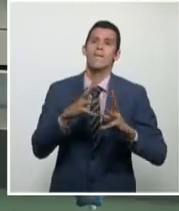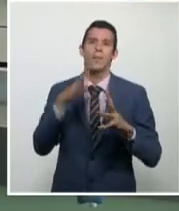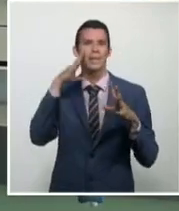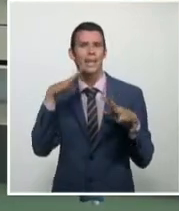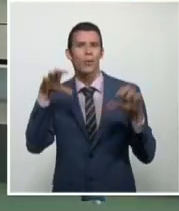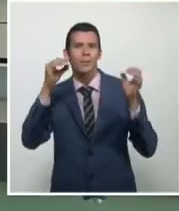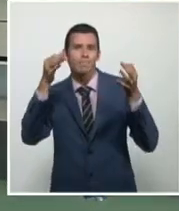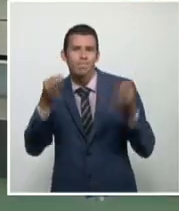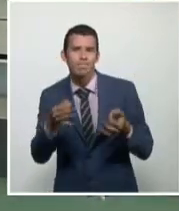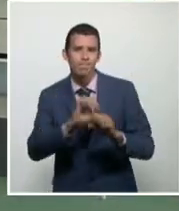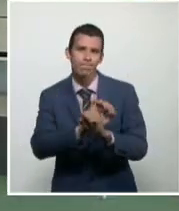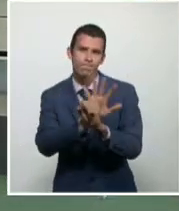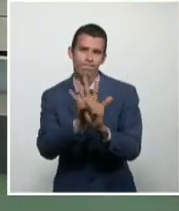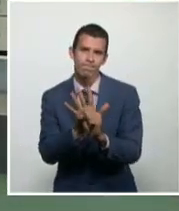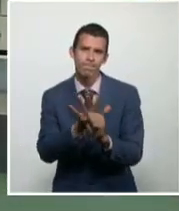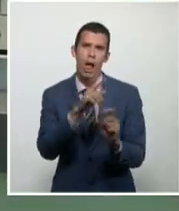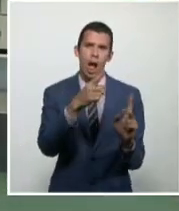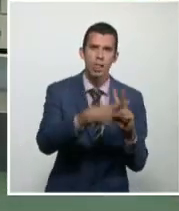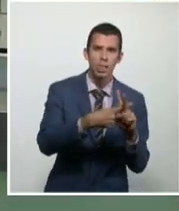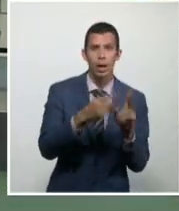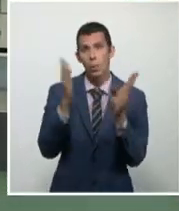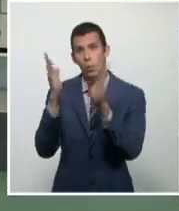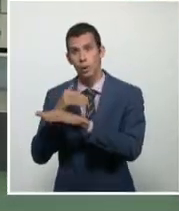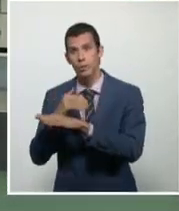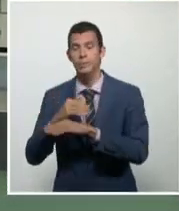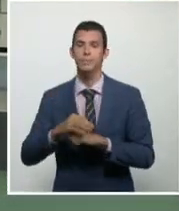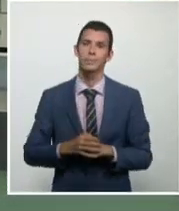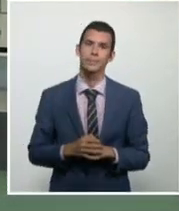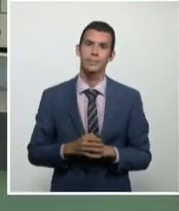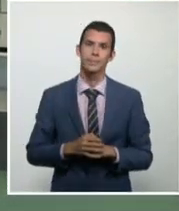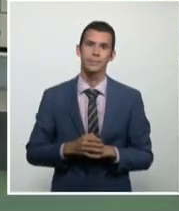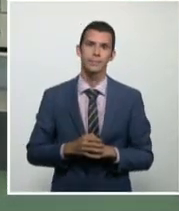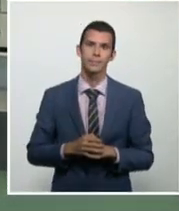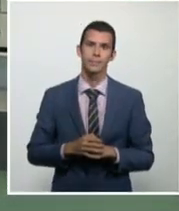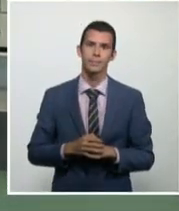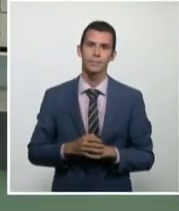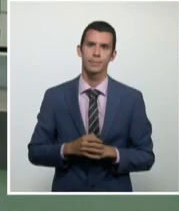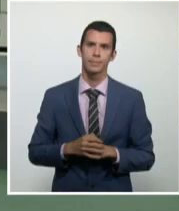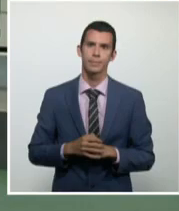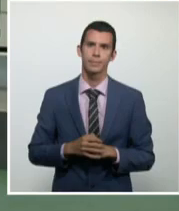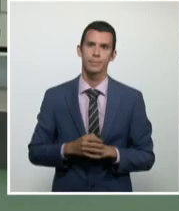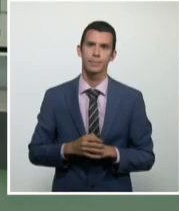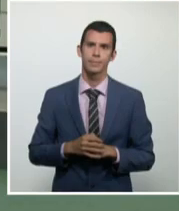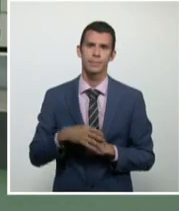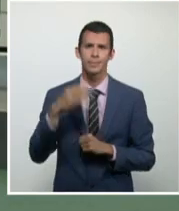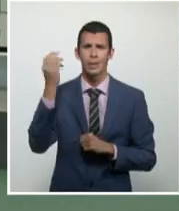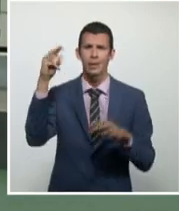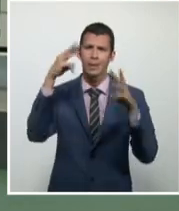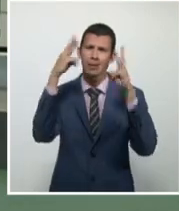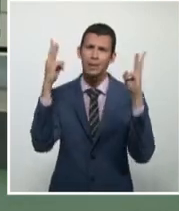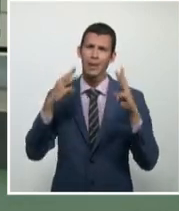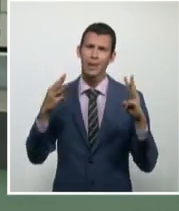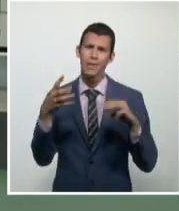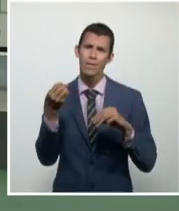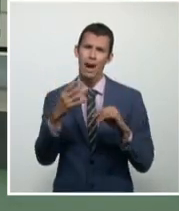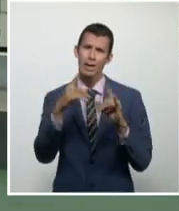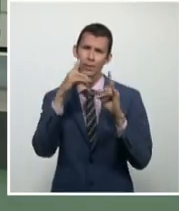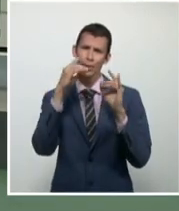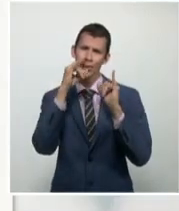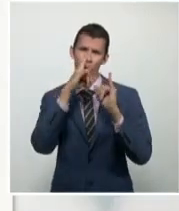al nuevo coronavirus las supuestas recomendaciones de diagnóstico que se curan por whatsapp y otras redes sociales son